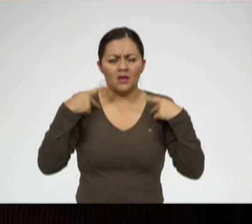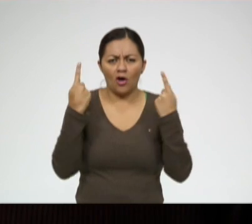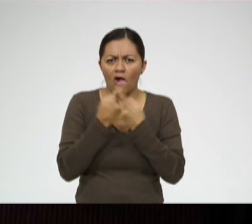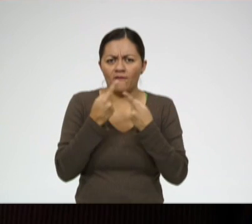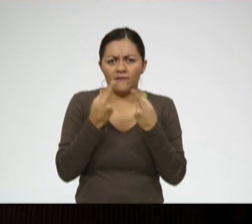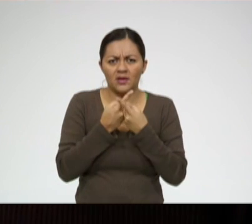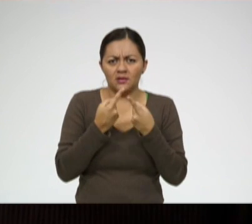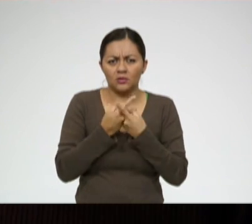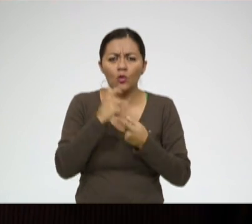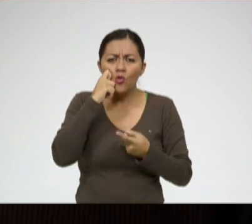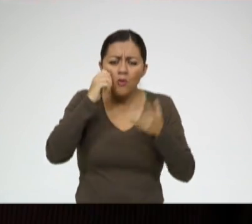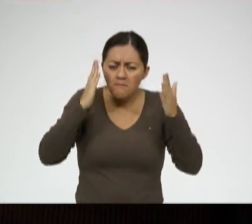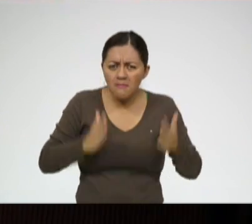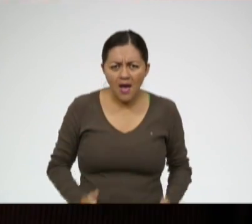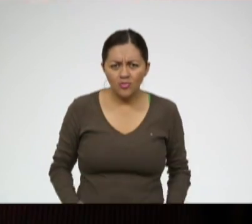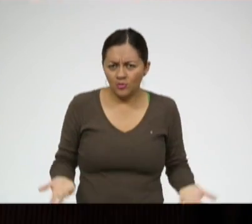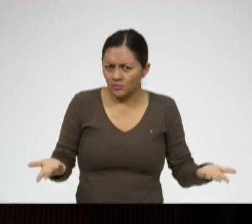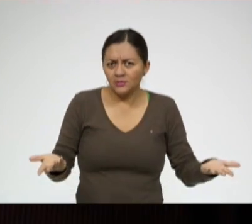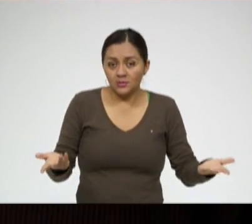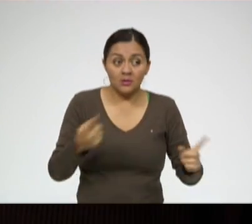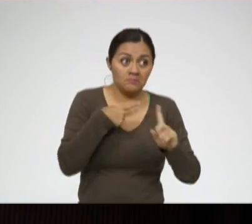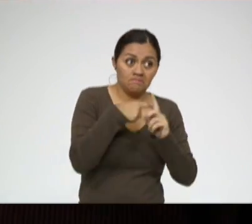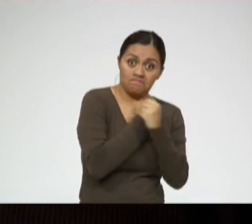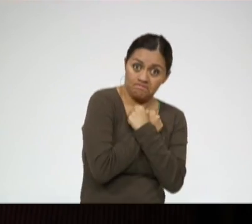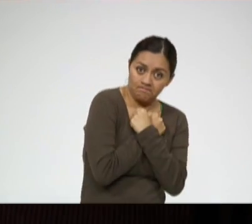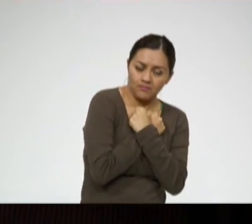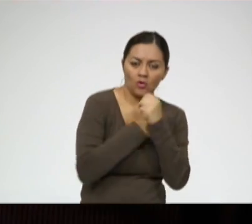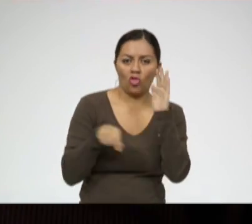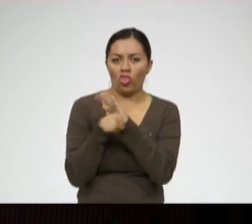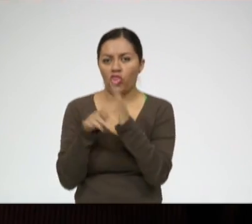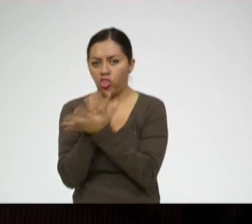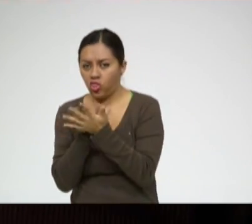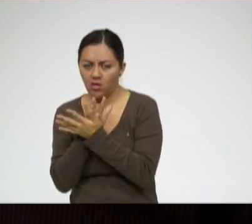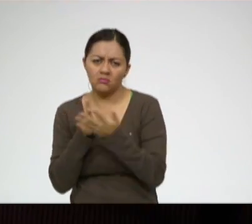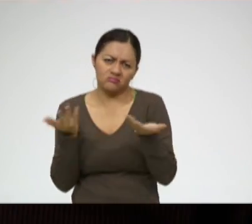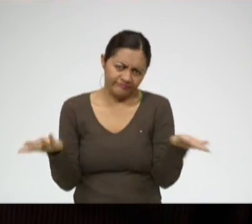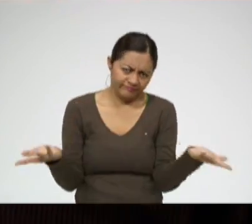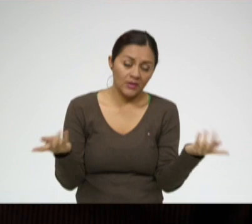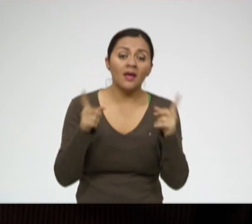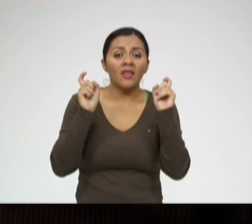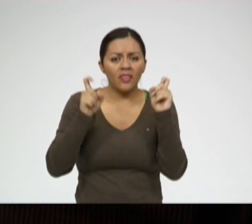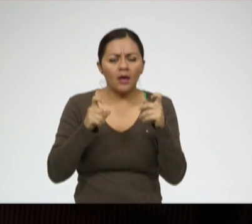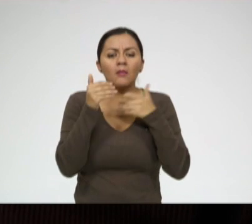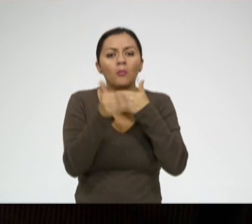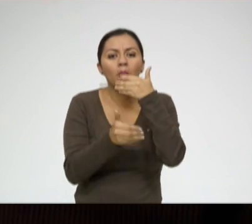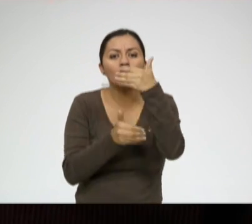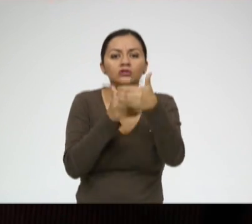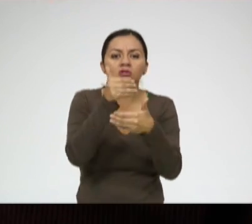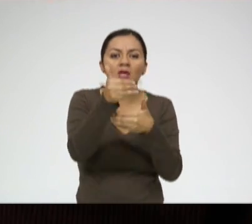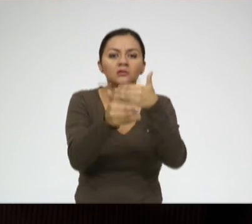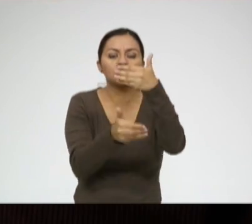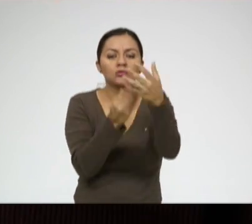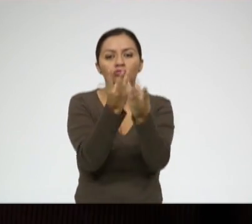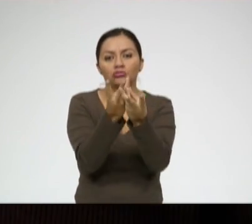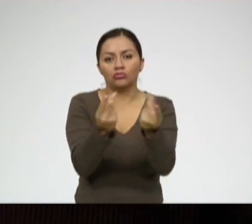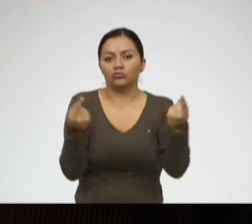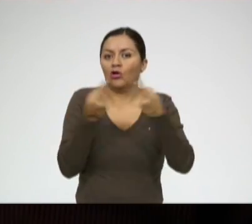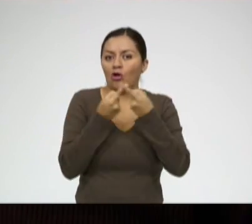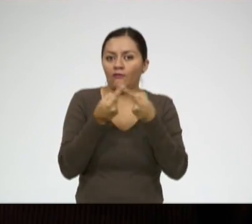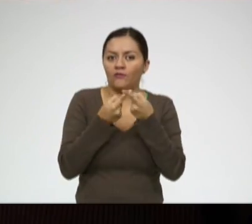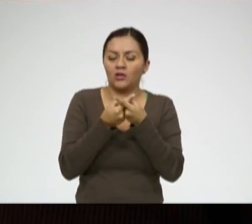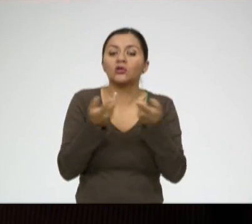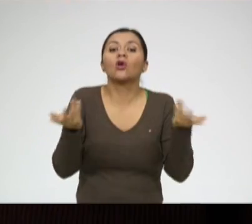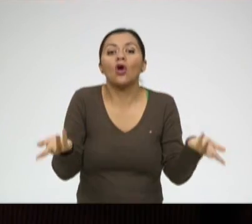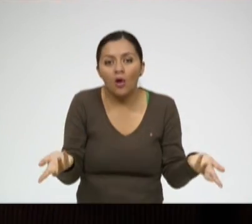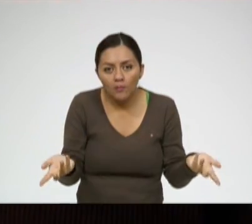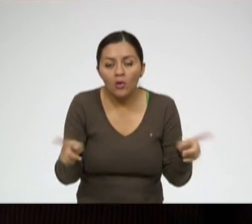profundamente antagonista, diríamos, ¿no? Pero hay maneras de procesar estos antagonismos, estos conflictos que